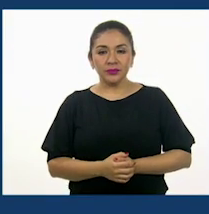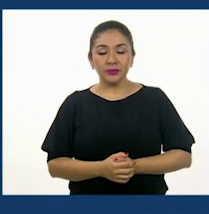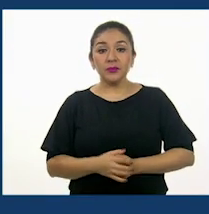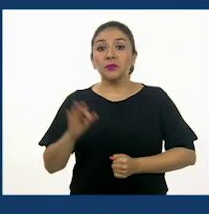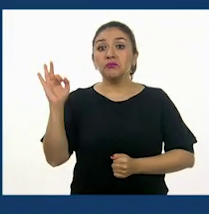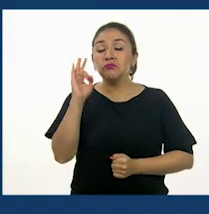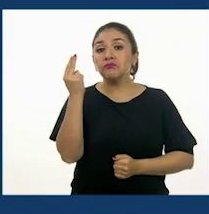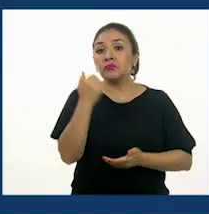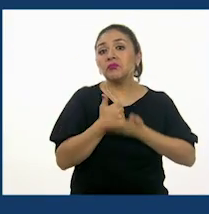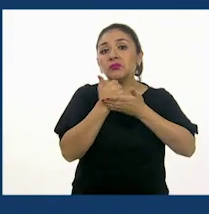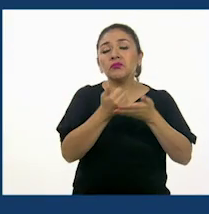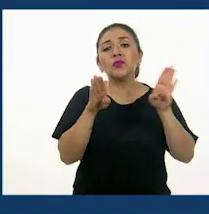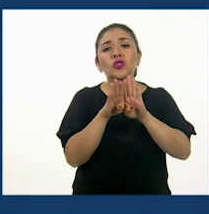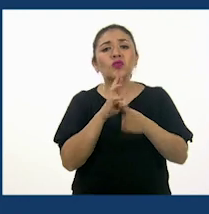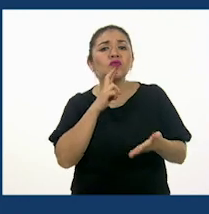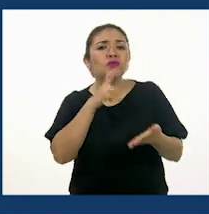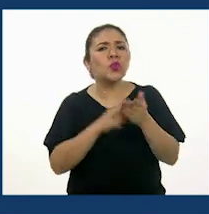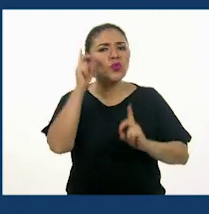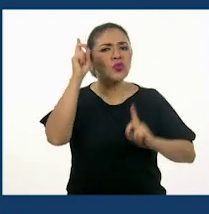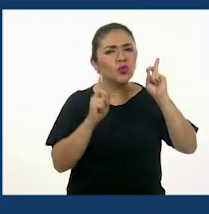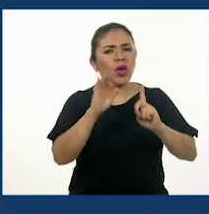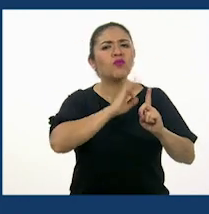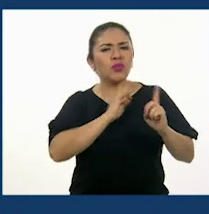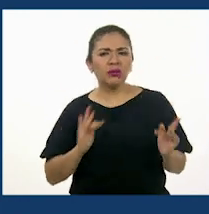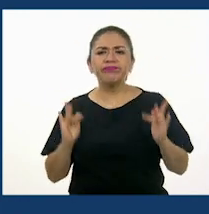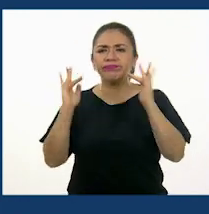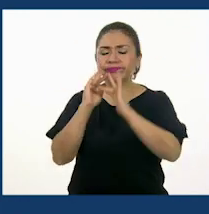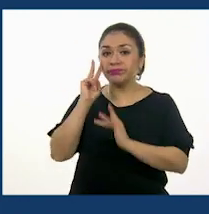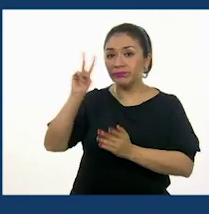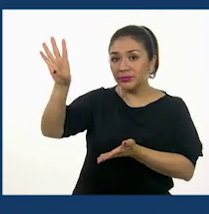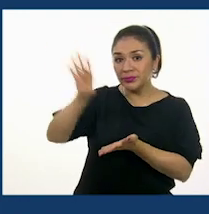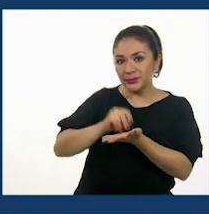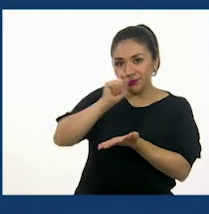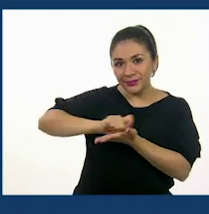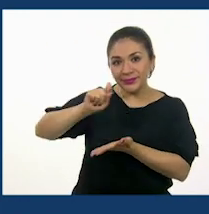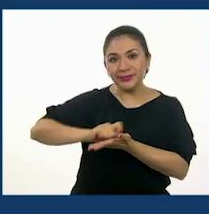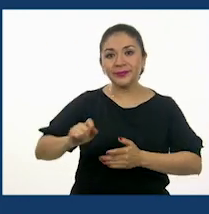Si necesitas ayuda para resolver tus dudas, contáctanos.